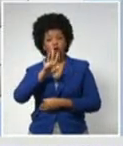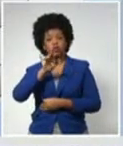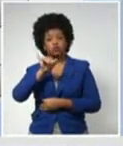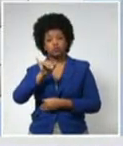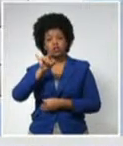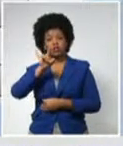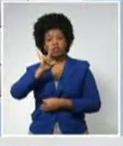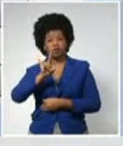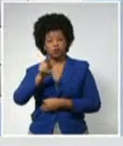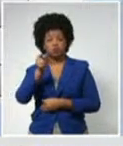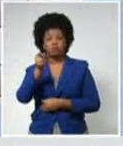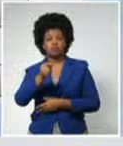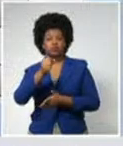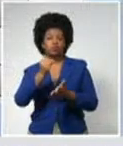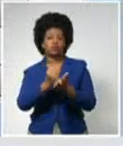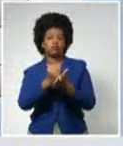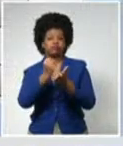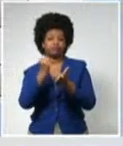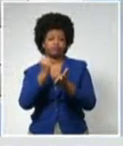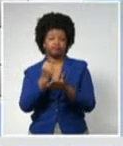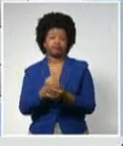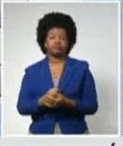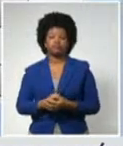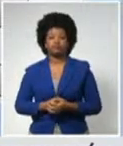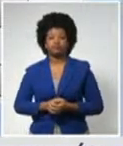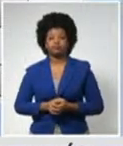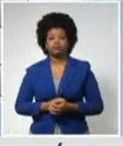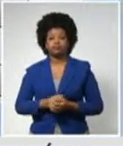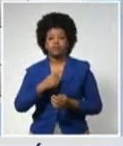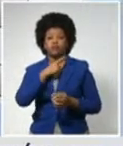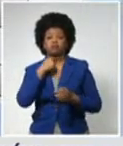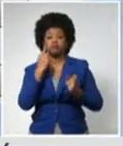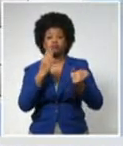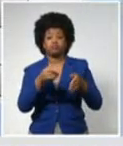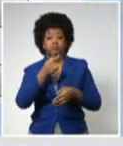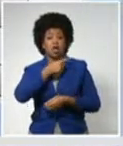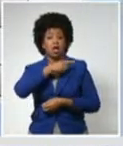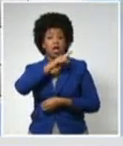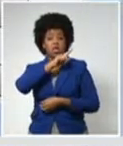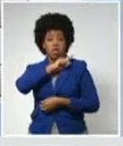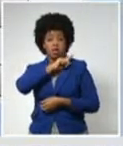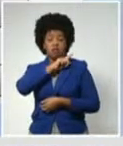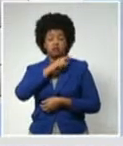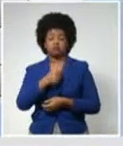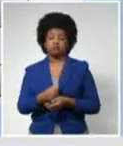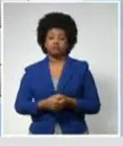8.796.469 casos confirmados. Fallecieron ayer en el mundo